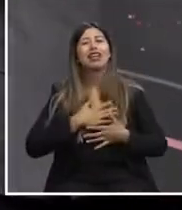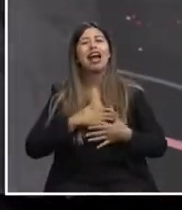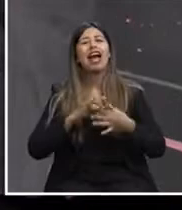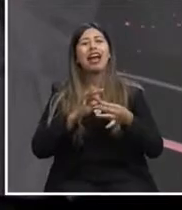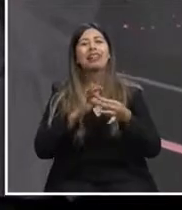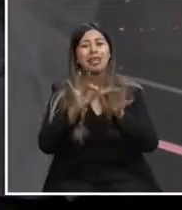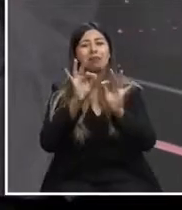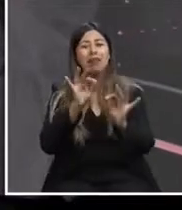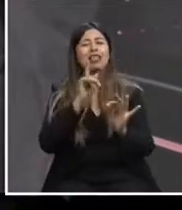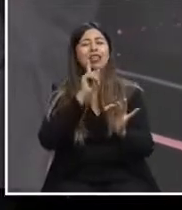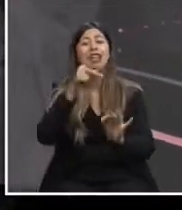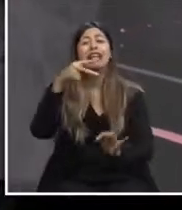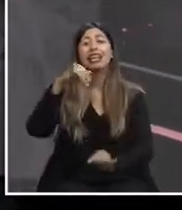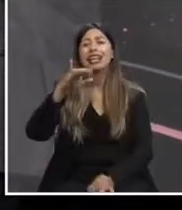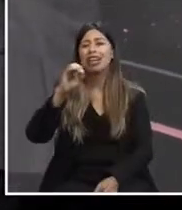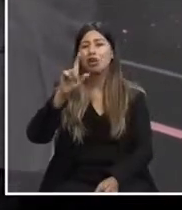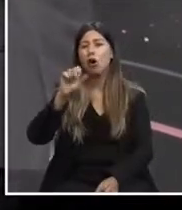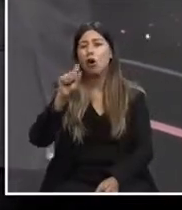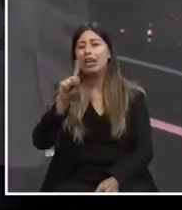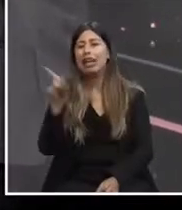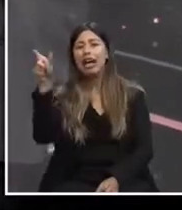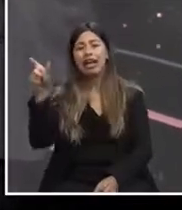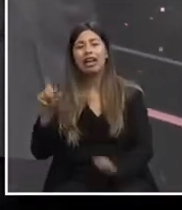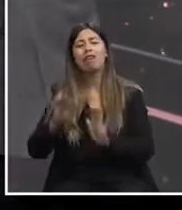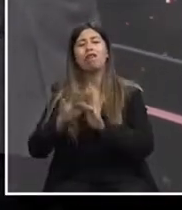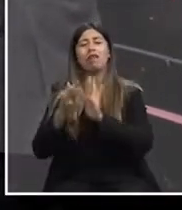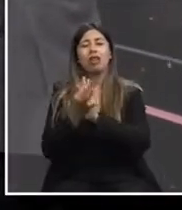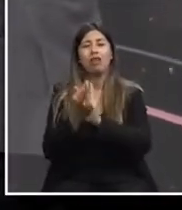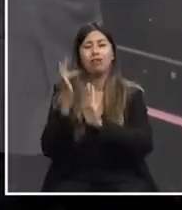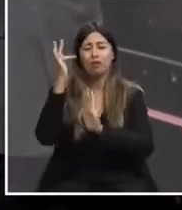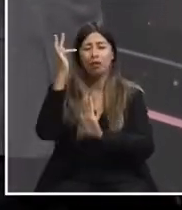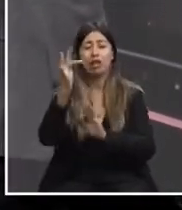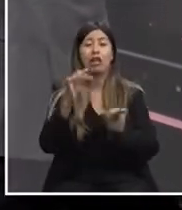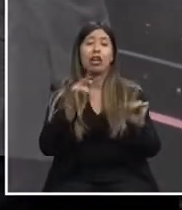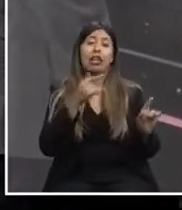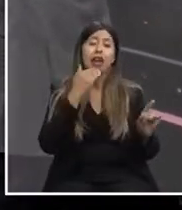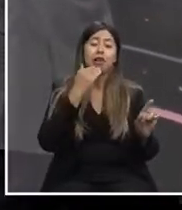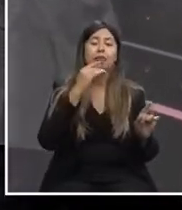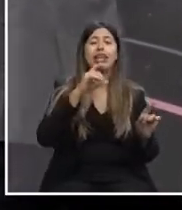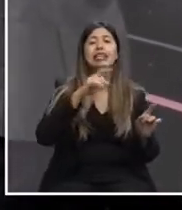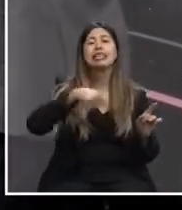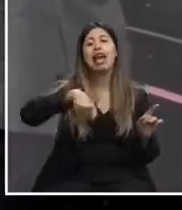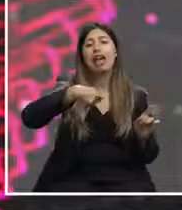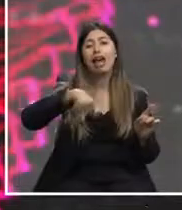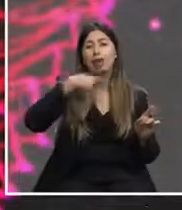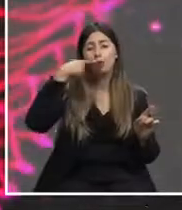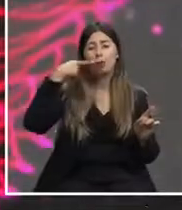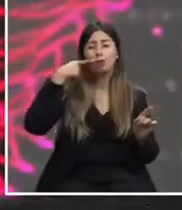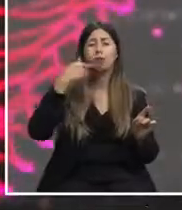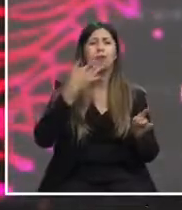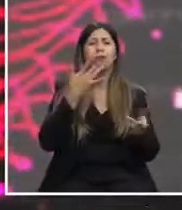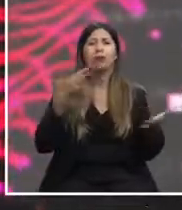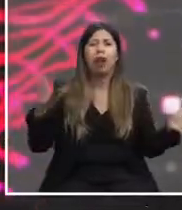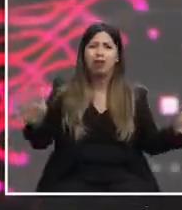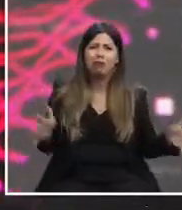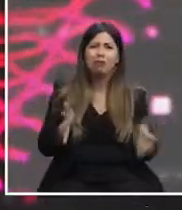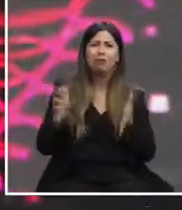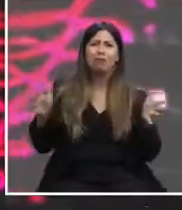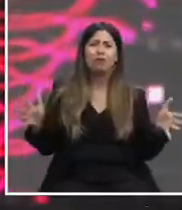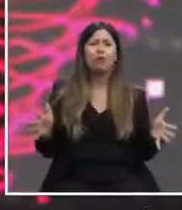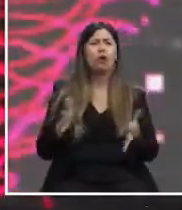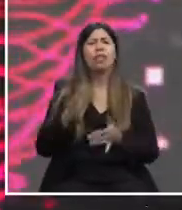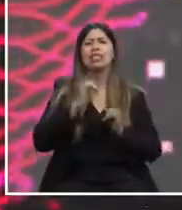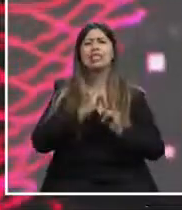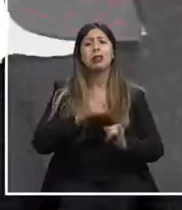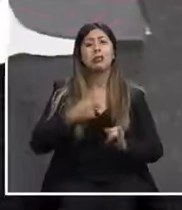especialmente a Nicolás, a toda la Fundación de los Encuentros Futuros, al senador Girardi por el empuje, ¿no? Y siempre, todos los años, desde que yo